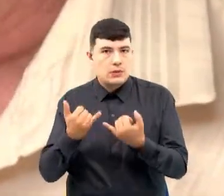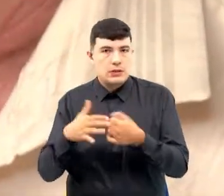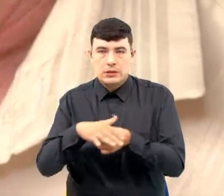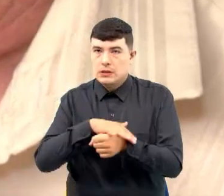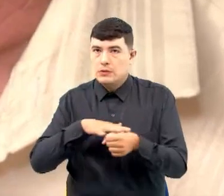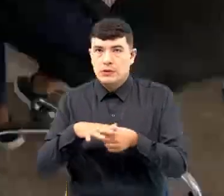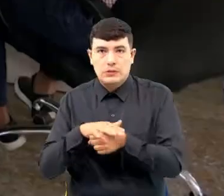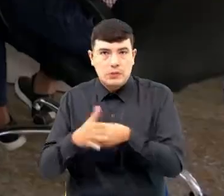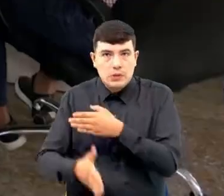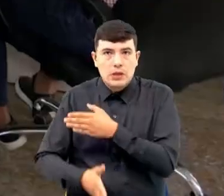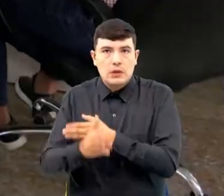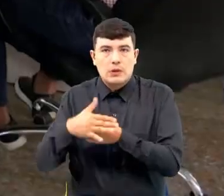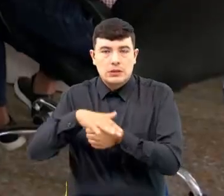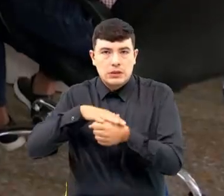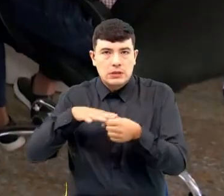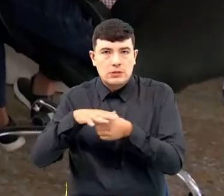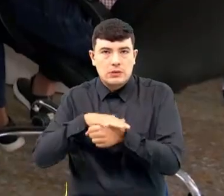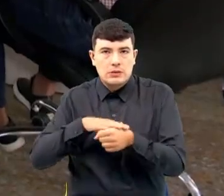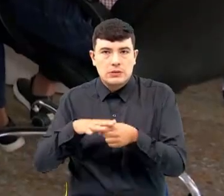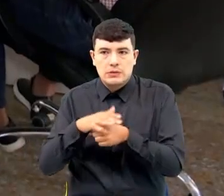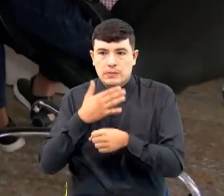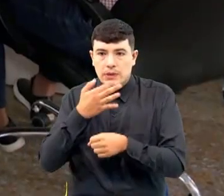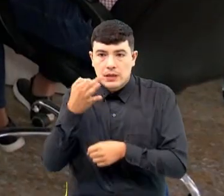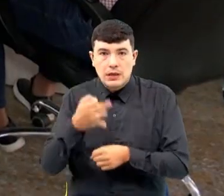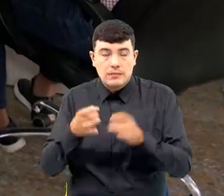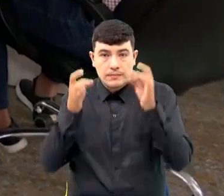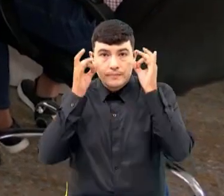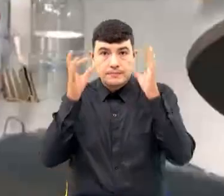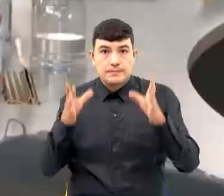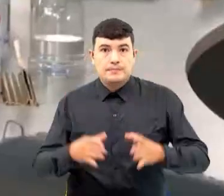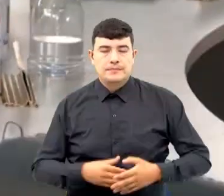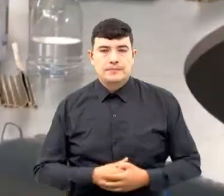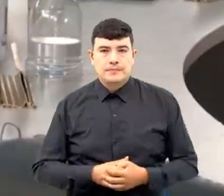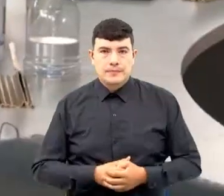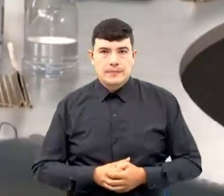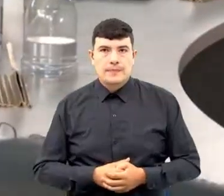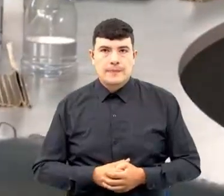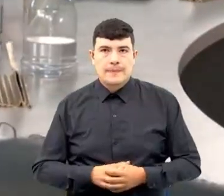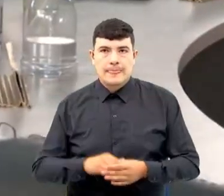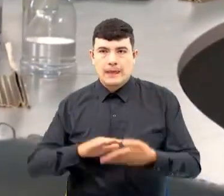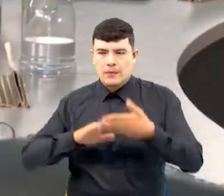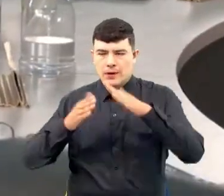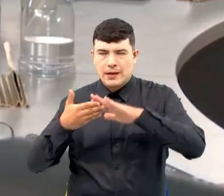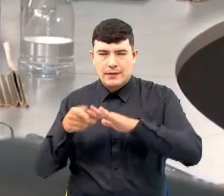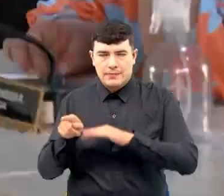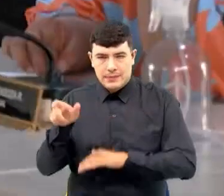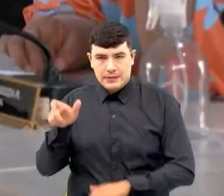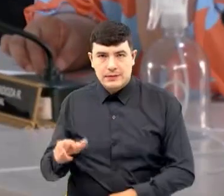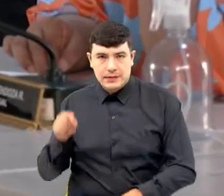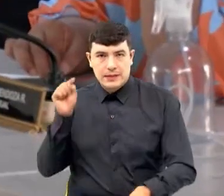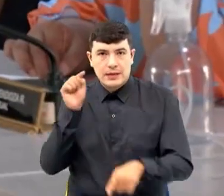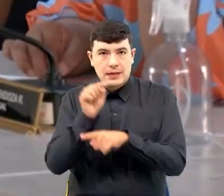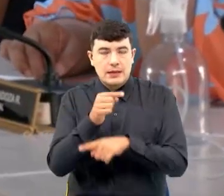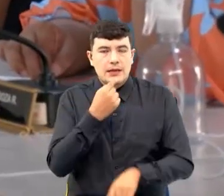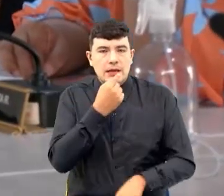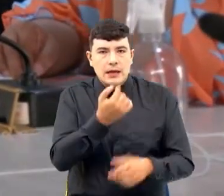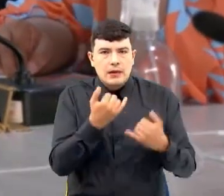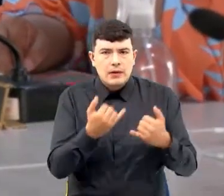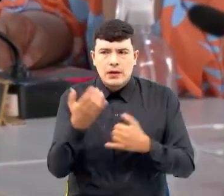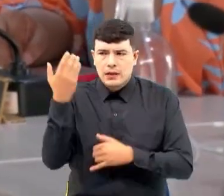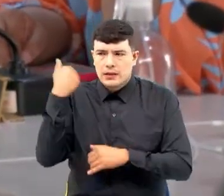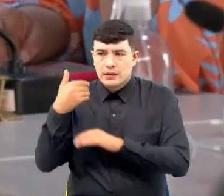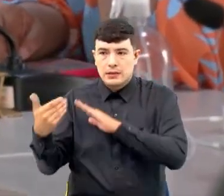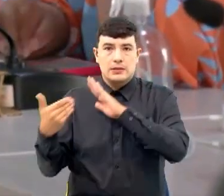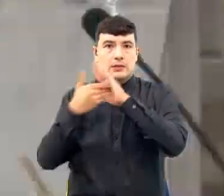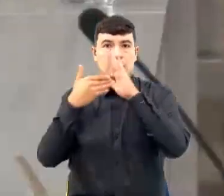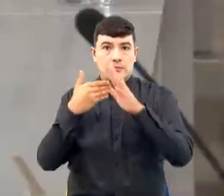siga sucediendo estos casos tan letales. El habitante de Florida Blanca, quien realizó la denuncia, aseguró que ha sido amenazado